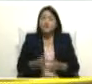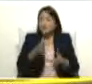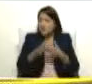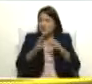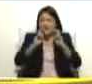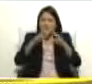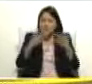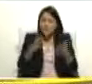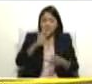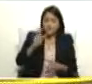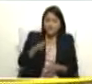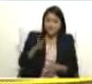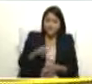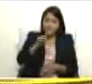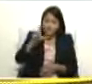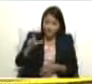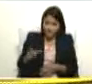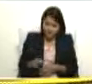Guayana Esequiba.